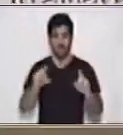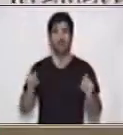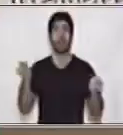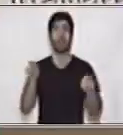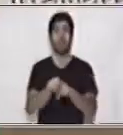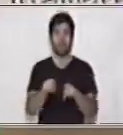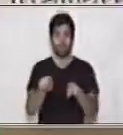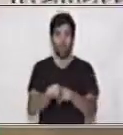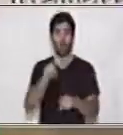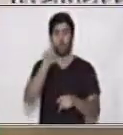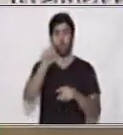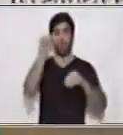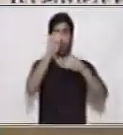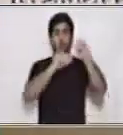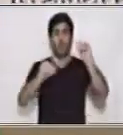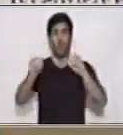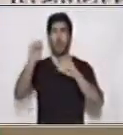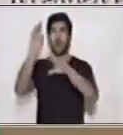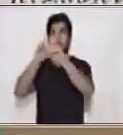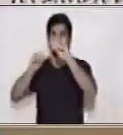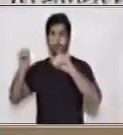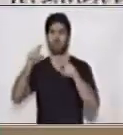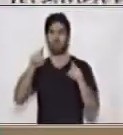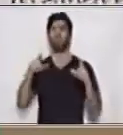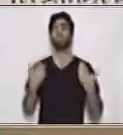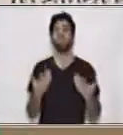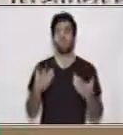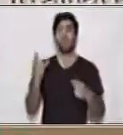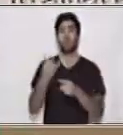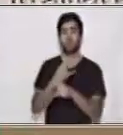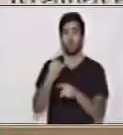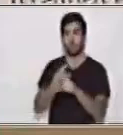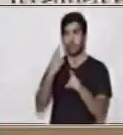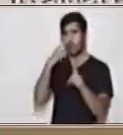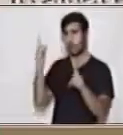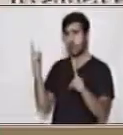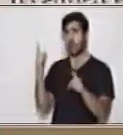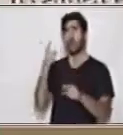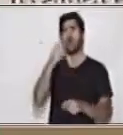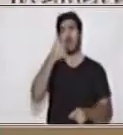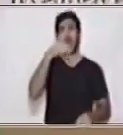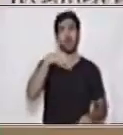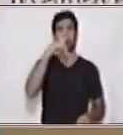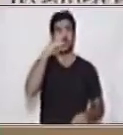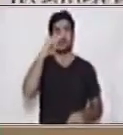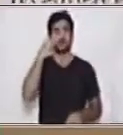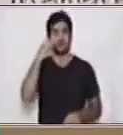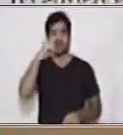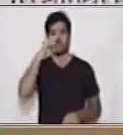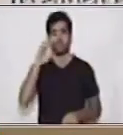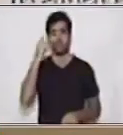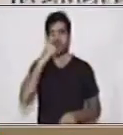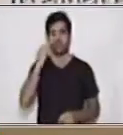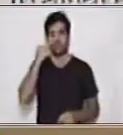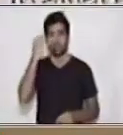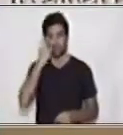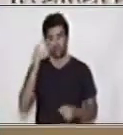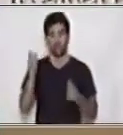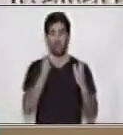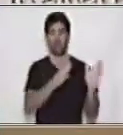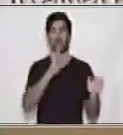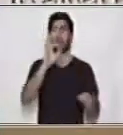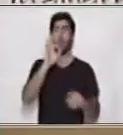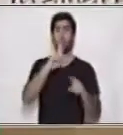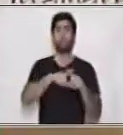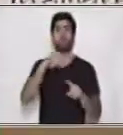cambiar. ¿Con qué lo vas a cambiar? Vas a utilizar una antítesis, un oxímoron y una paradoja. ¿Pero cómo